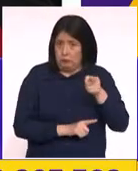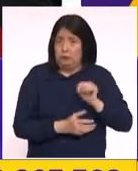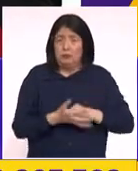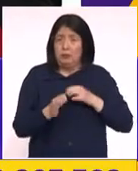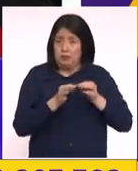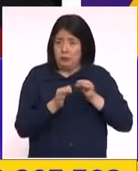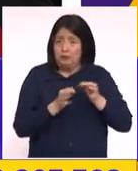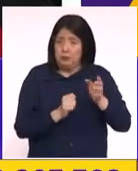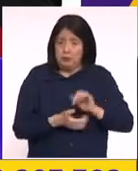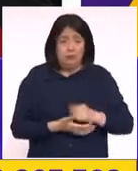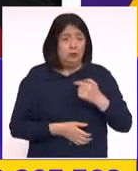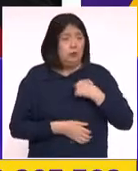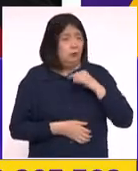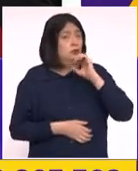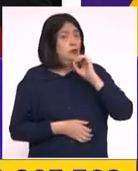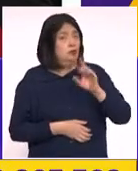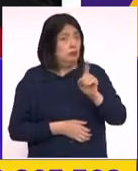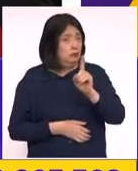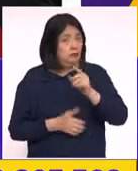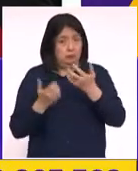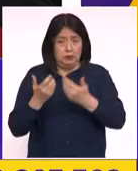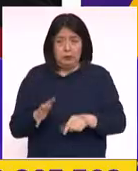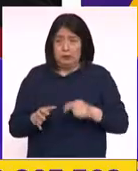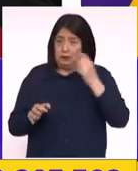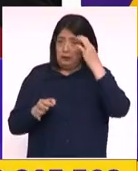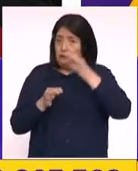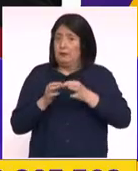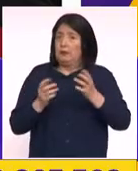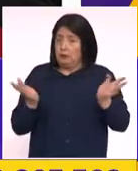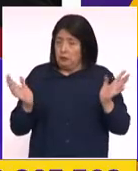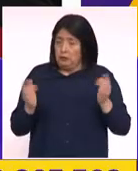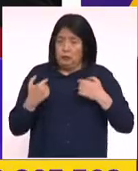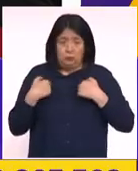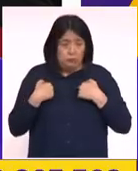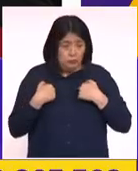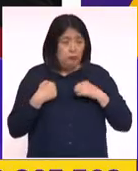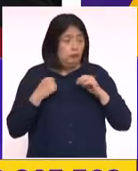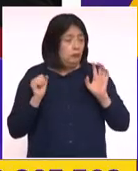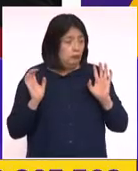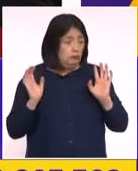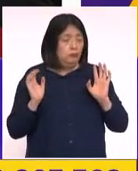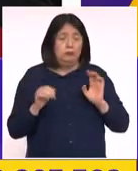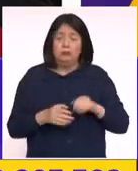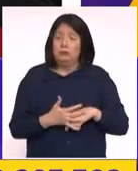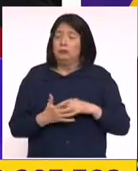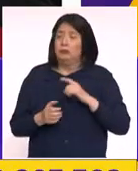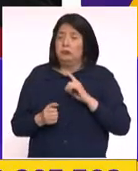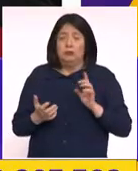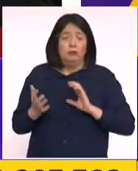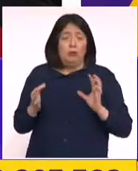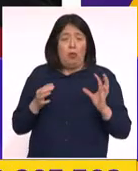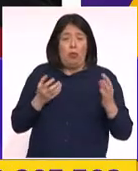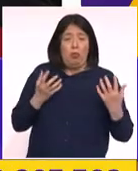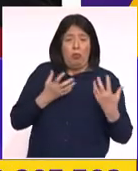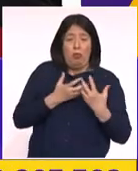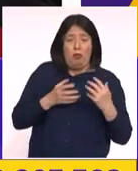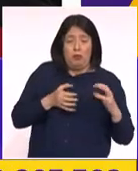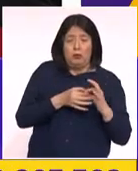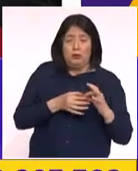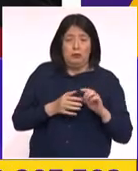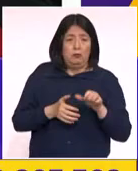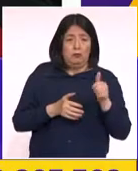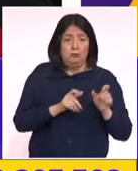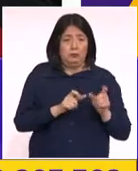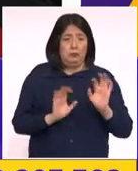caso, yo les decía que no pierdan la fe, que yo no estoy comprometido como ministro con nadie, y nosotros no